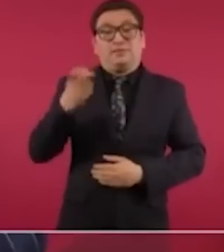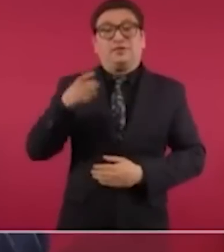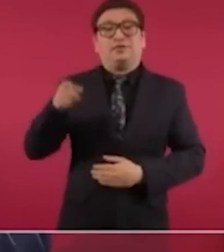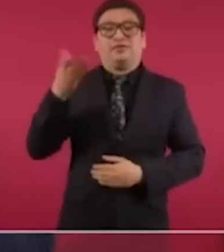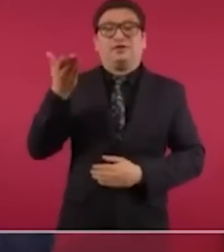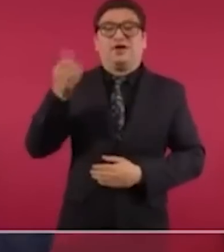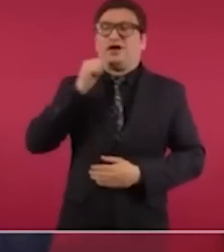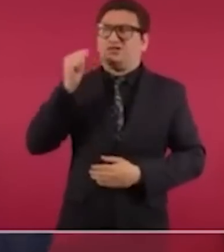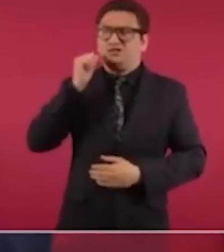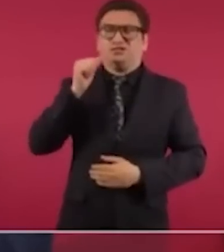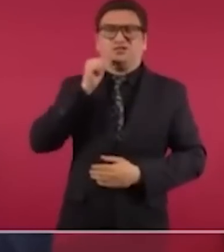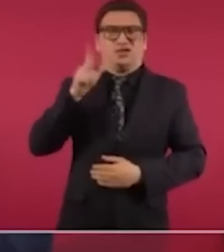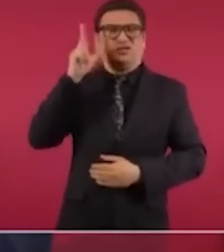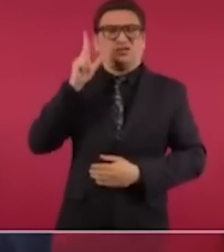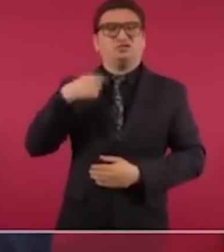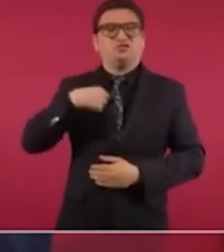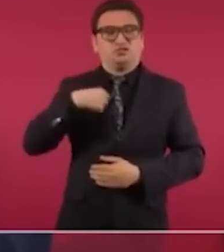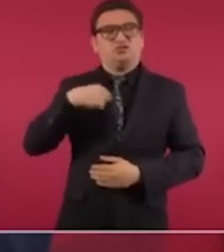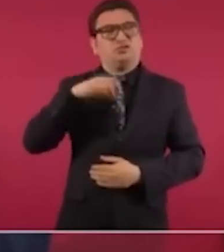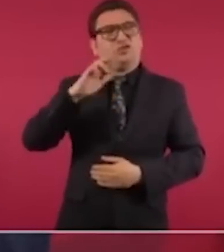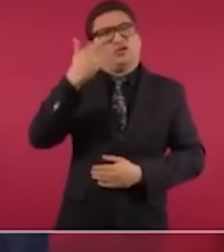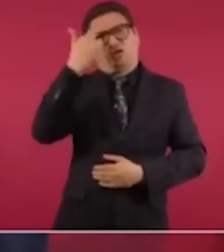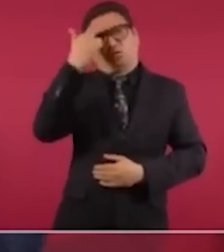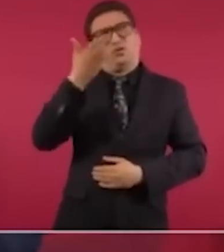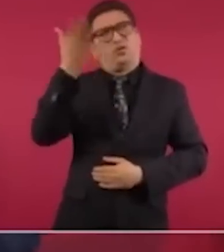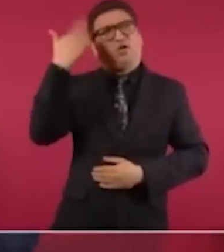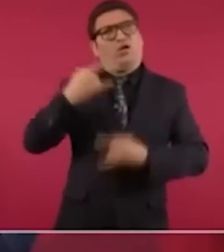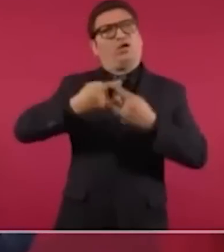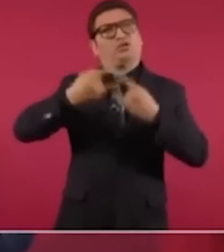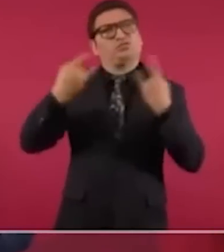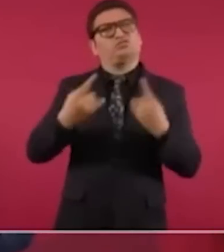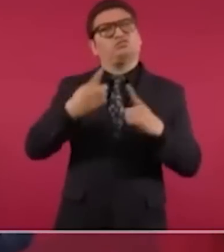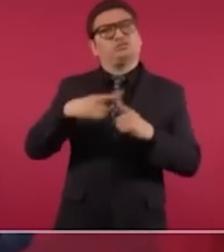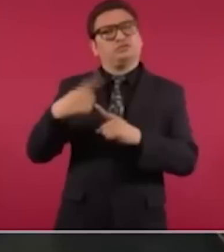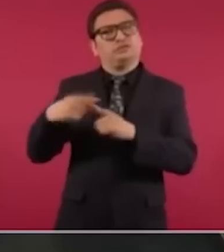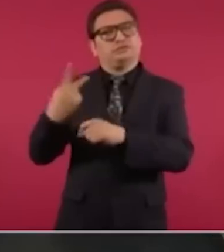Antier estaba yo recordando de casos